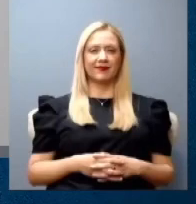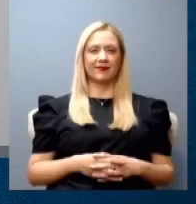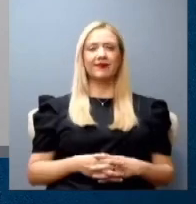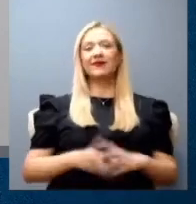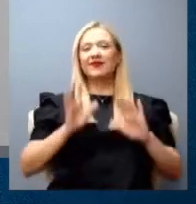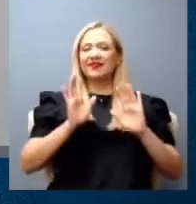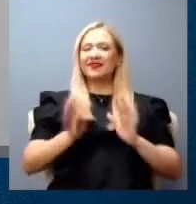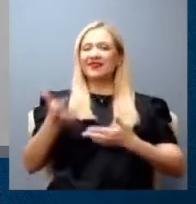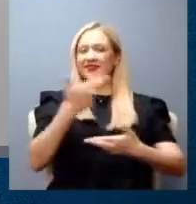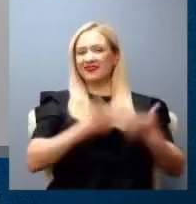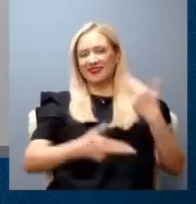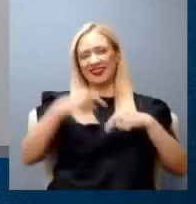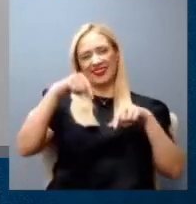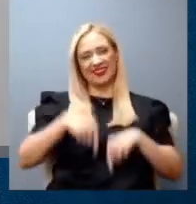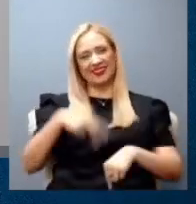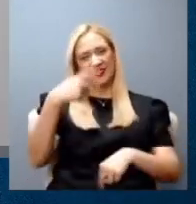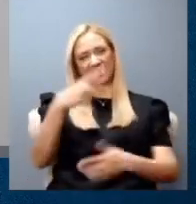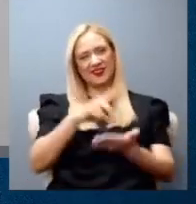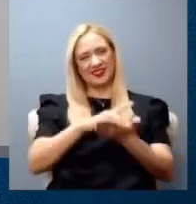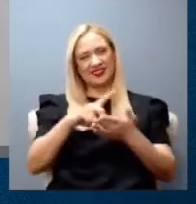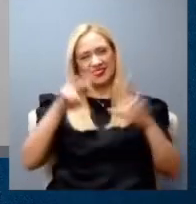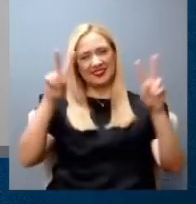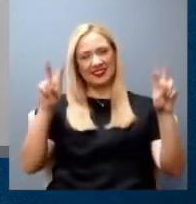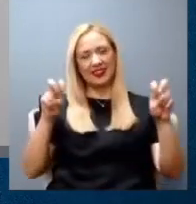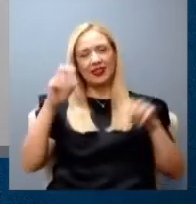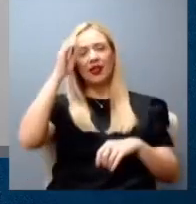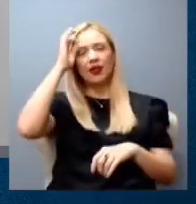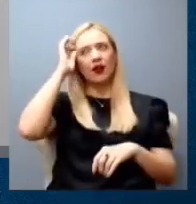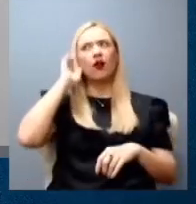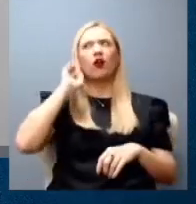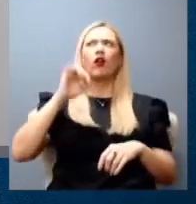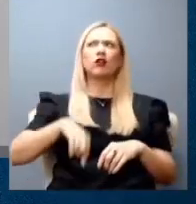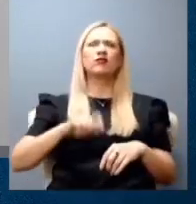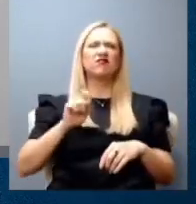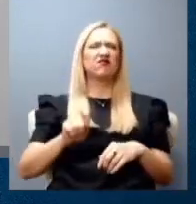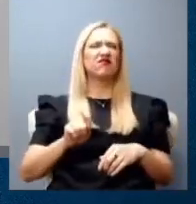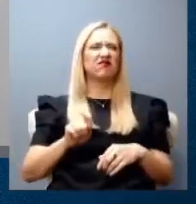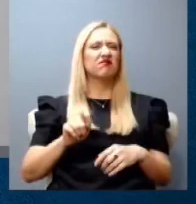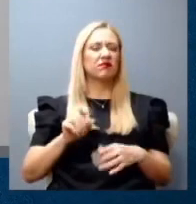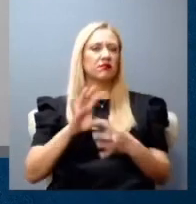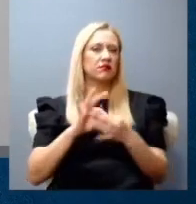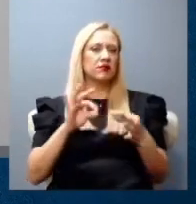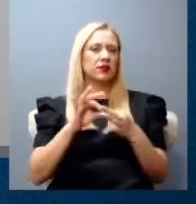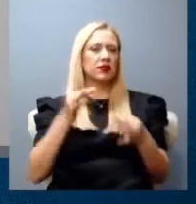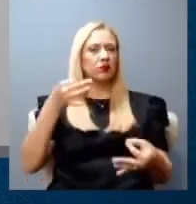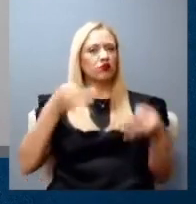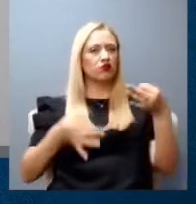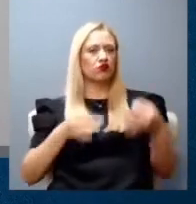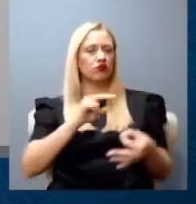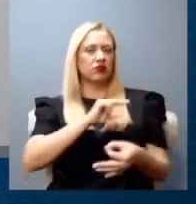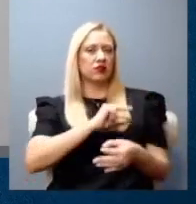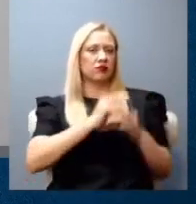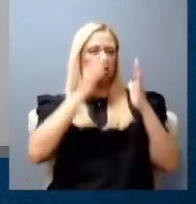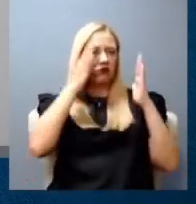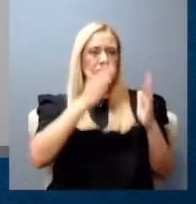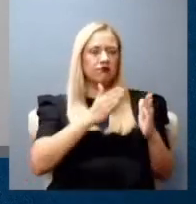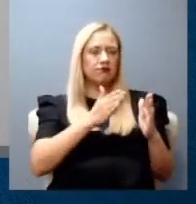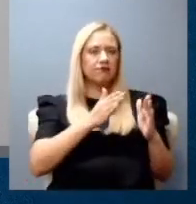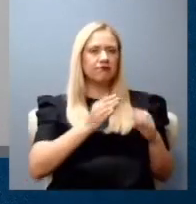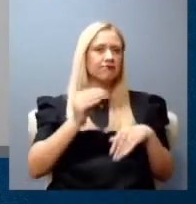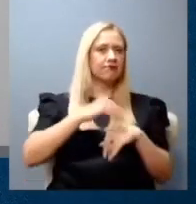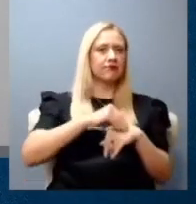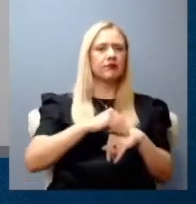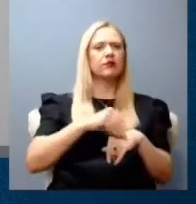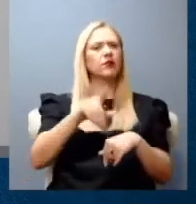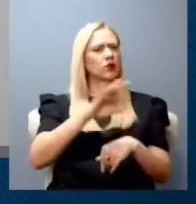Ya estamos de regreso en su programa Tus Derechos. Estamos conversando sobre justicia transicional. Les recuerdo que nos pueden mandar sus comentarios a